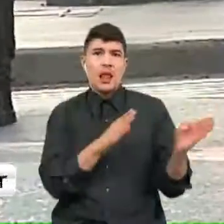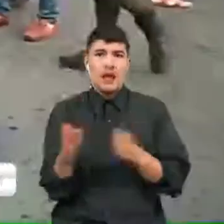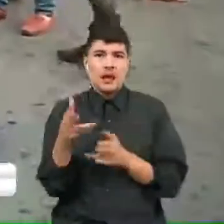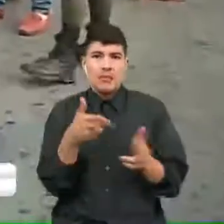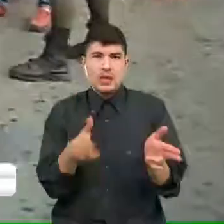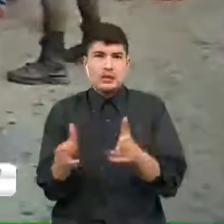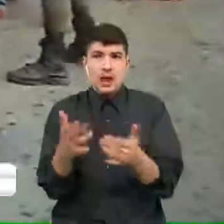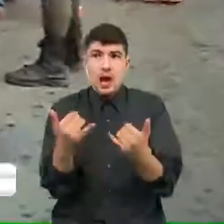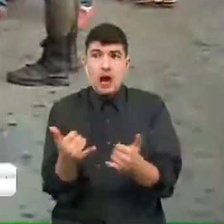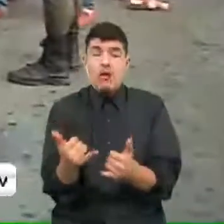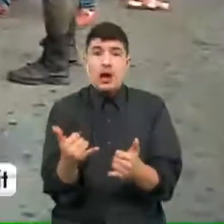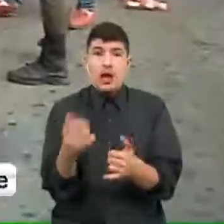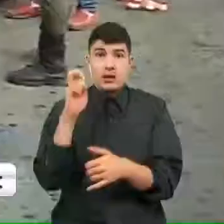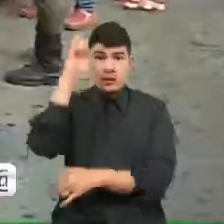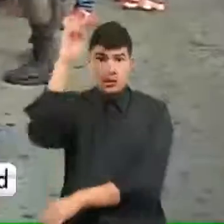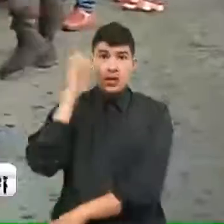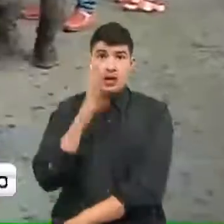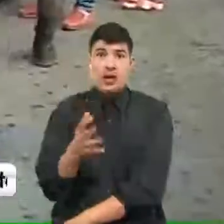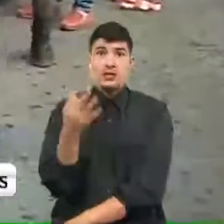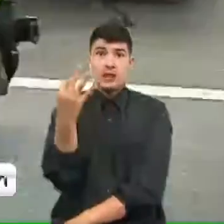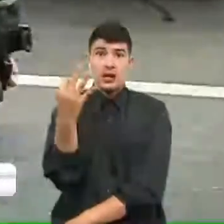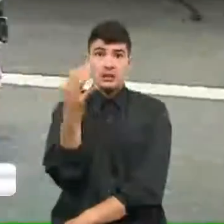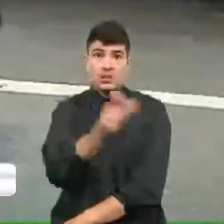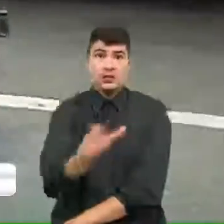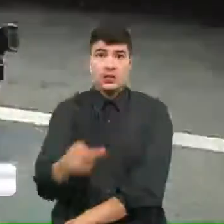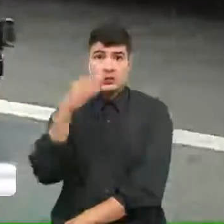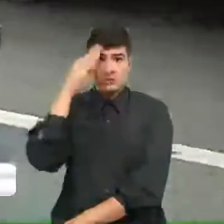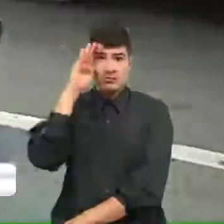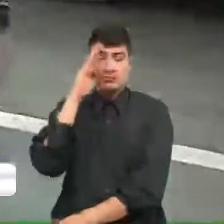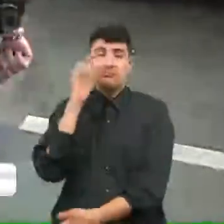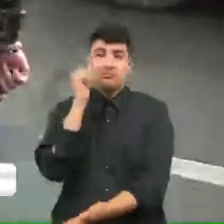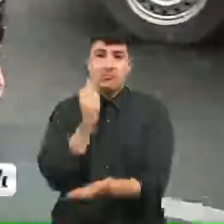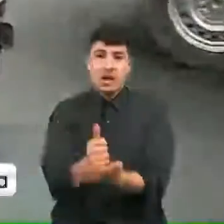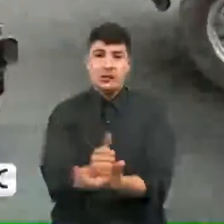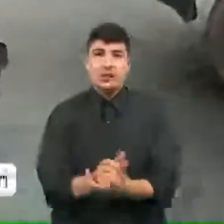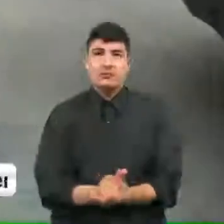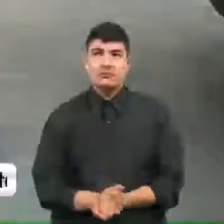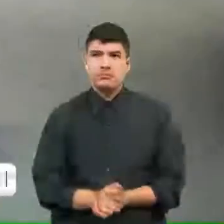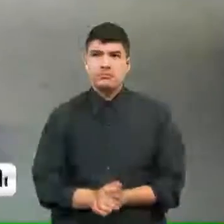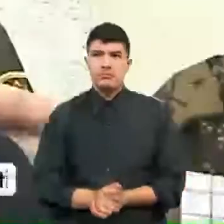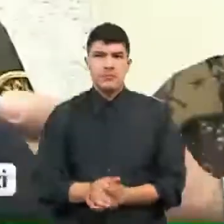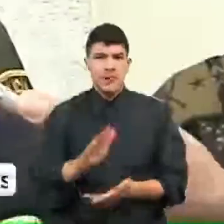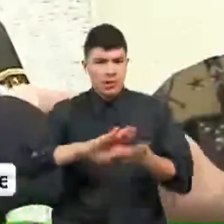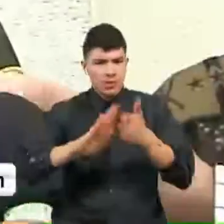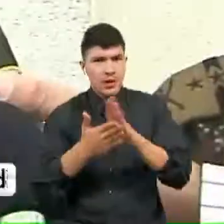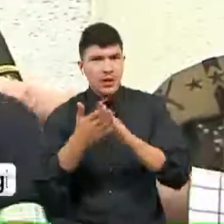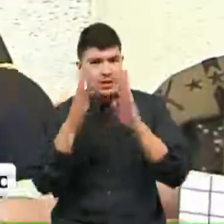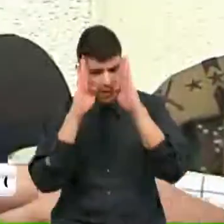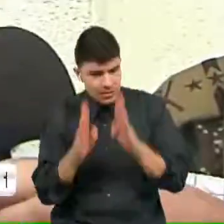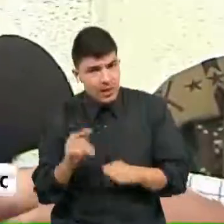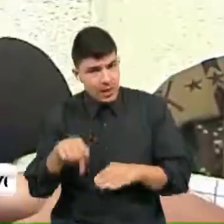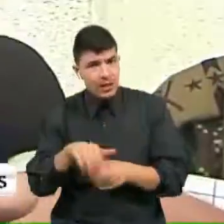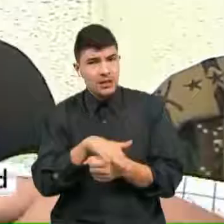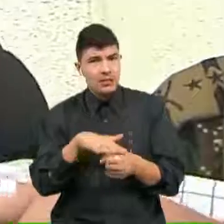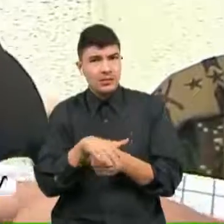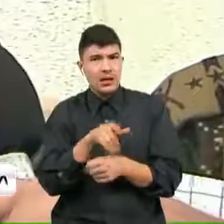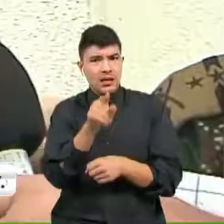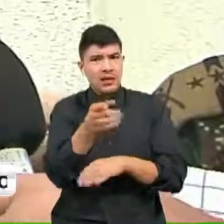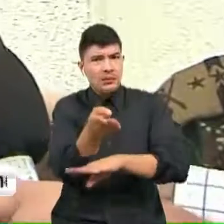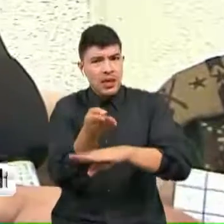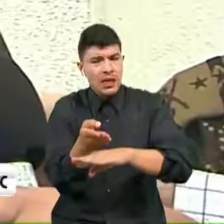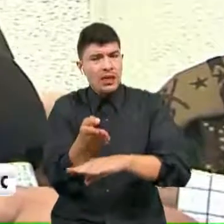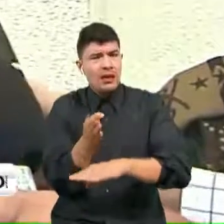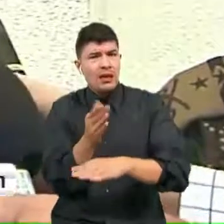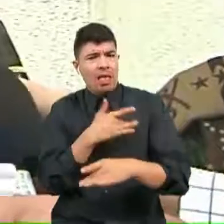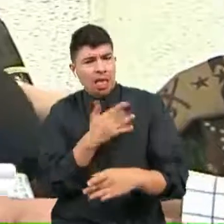que hasta el momento lleva el norte de santander tres uniformados asesinados no sean indiferentes a esta situación aquí no se pide la lástima ni la